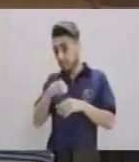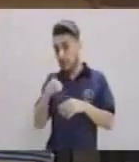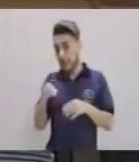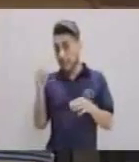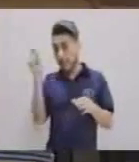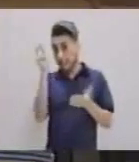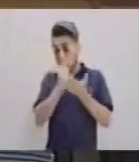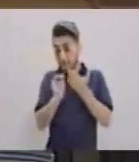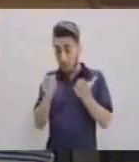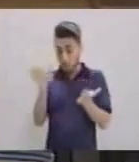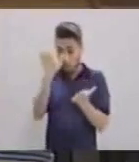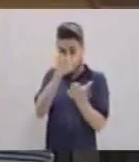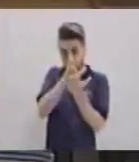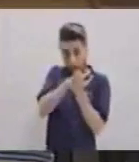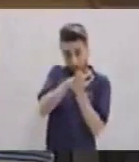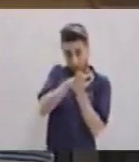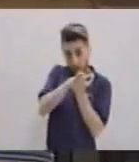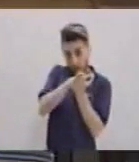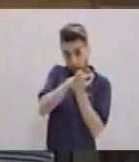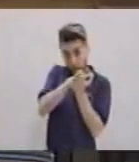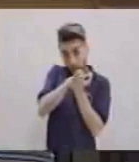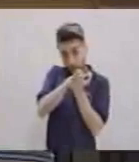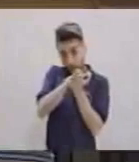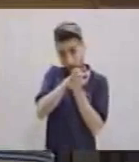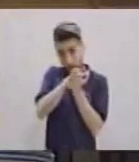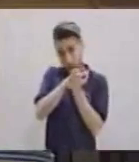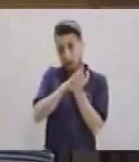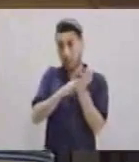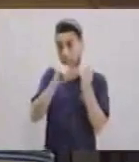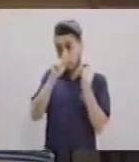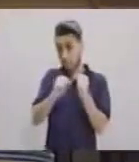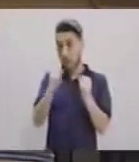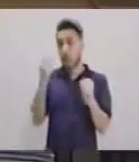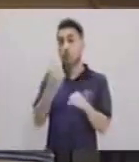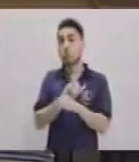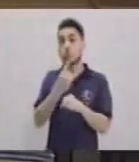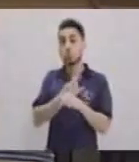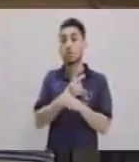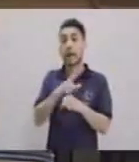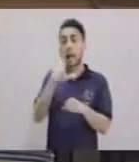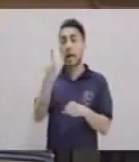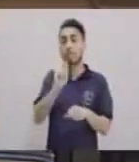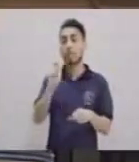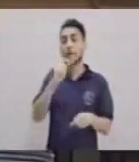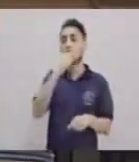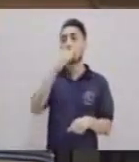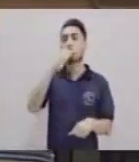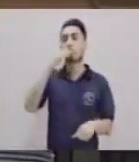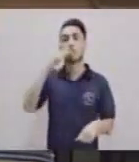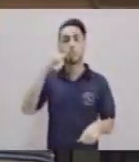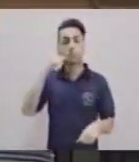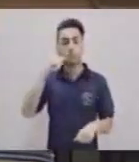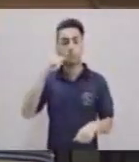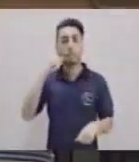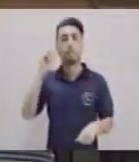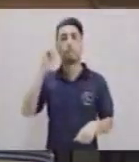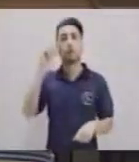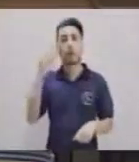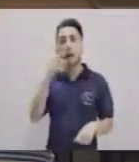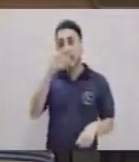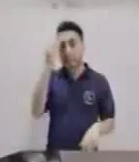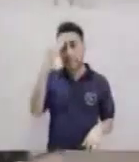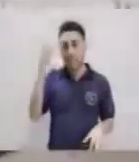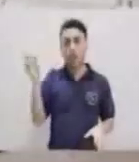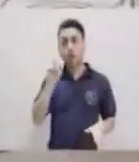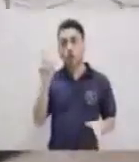de pasar el dibujo le recomiendo que utilice lapiceros de color rojo para que esto le permita